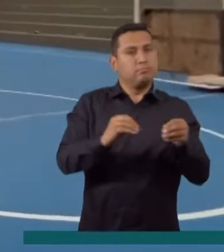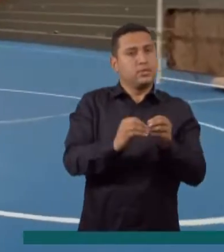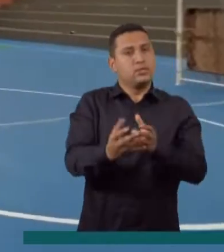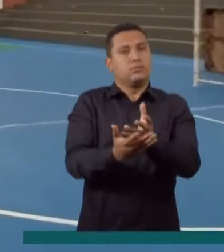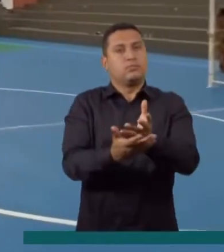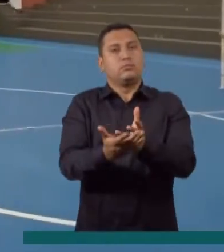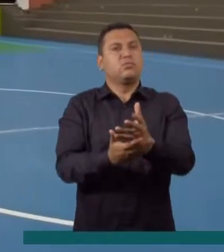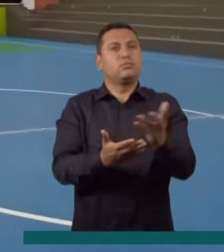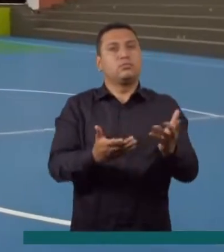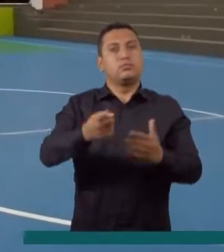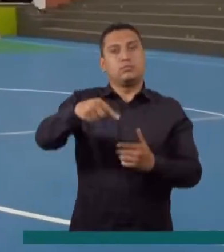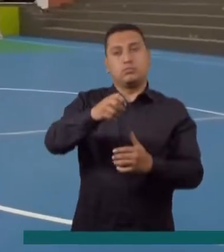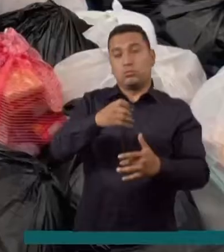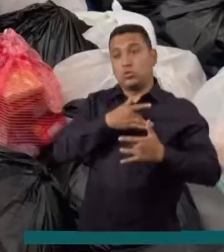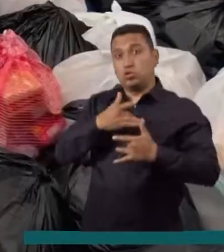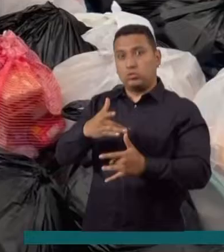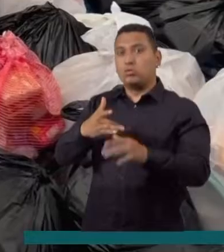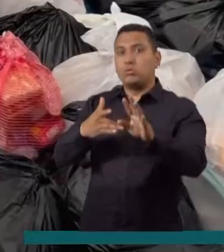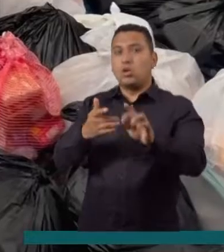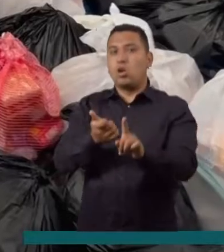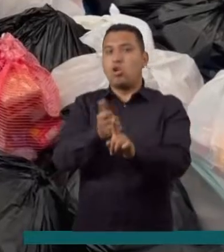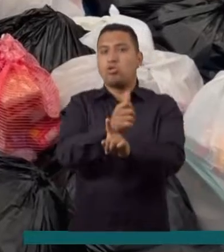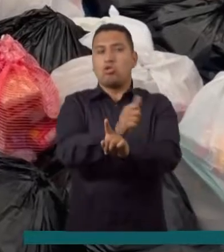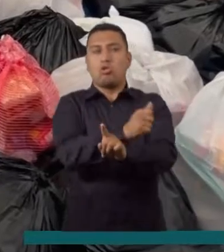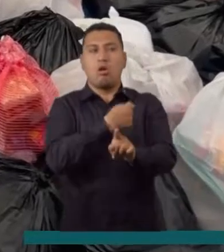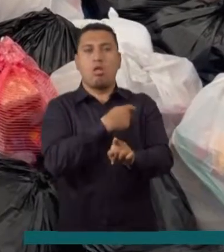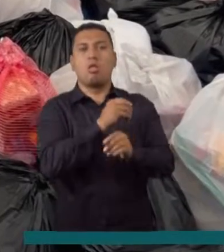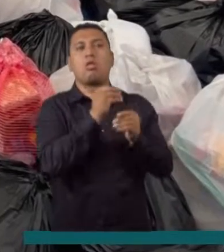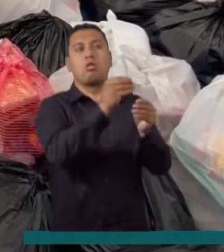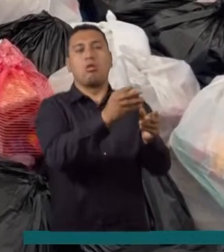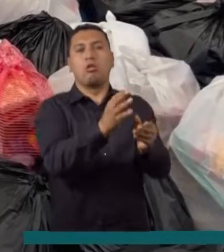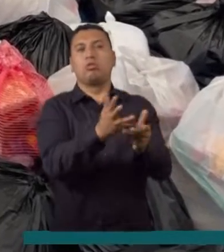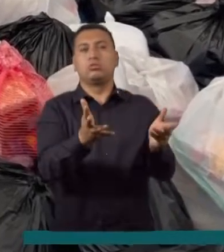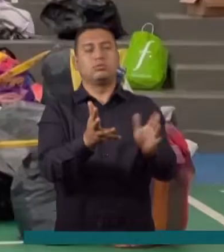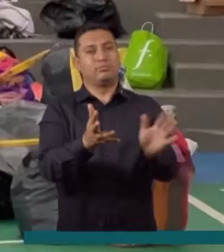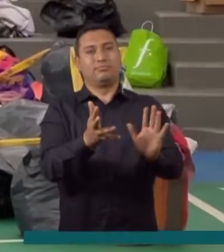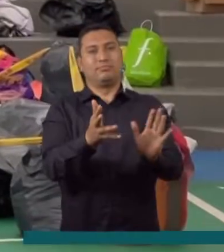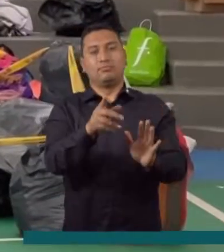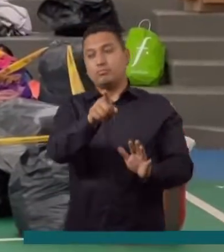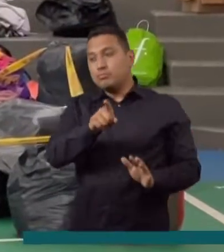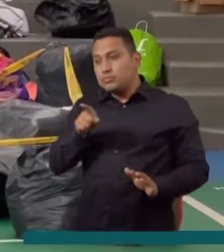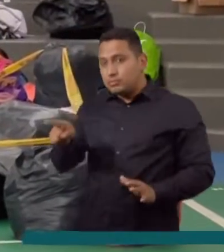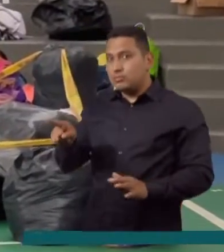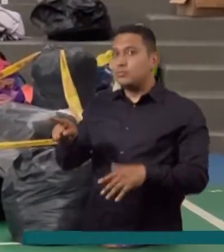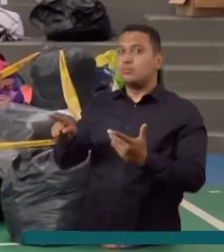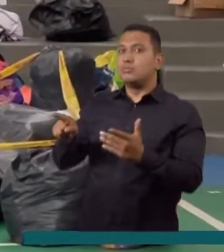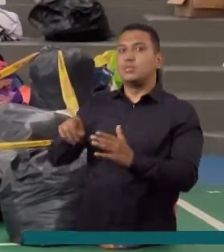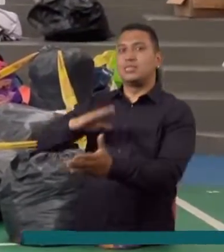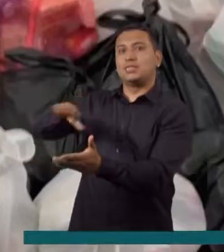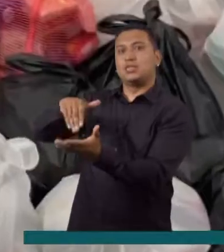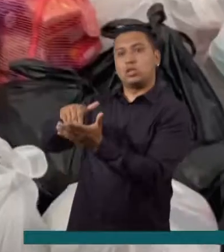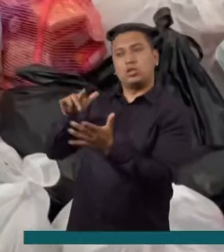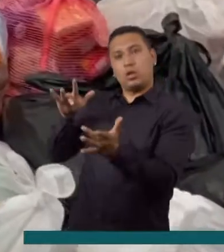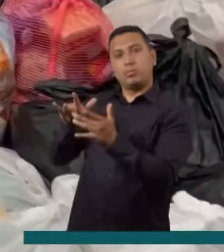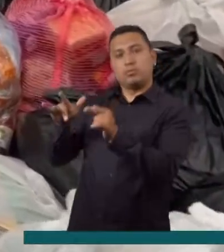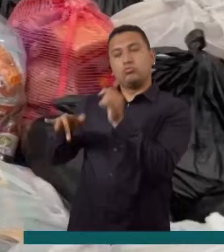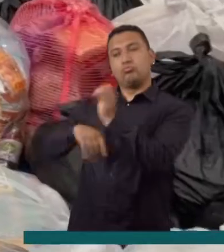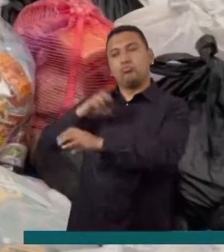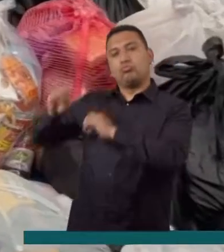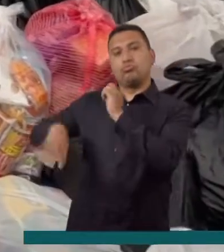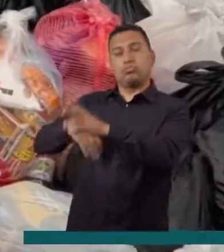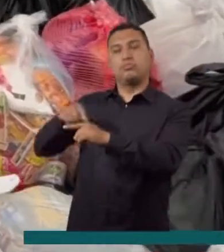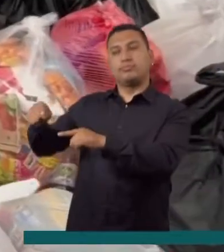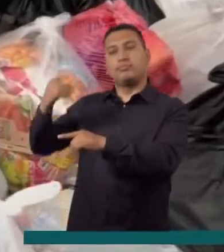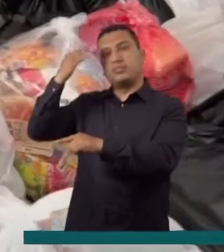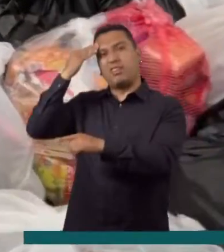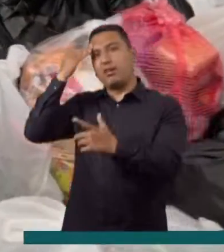municipio es realizar directamente las donaciones a los centros de acopio, pues son ellos quienes tienen caracterizadas a las personas y saben qué tipo de ayudas son